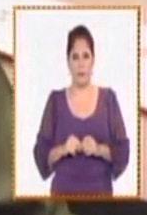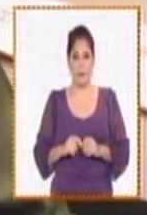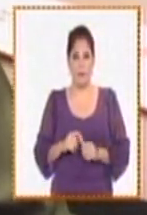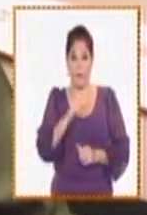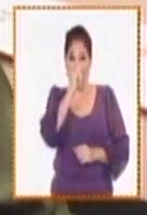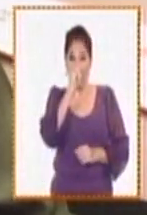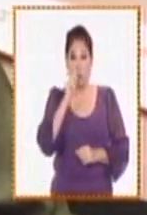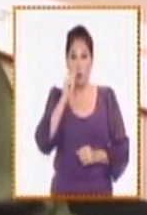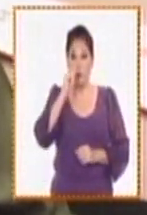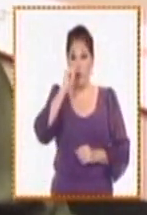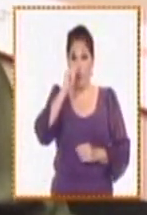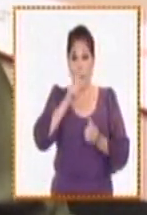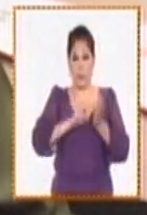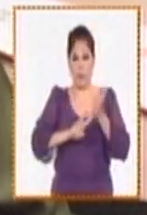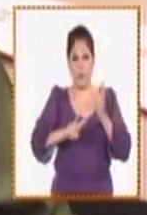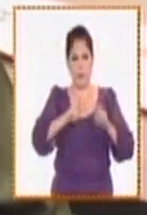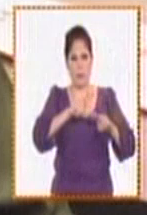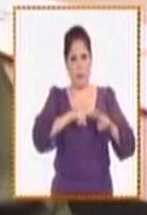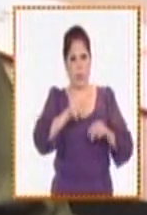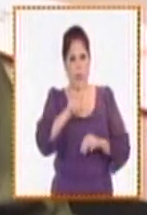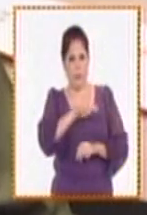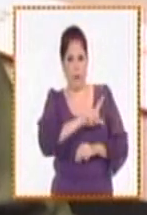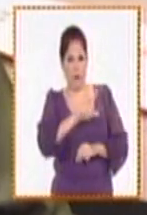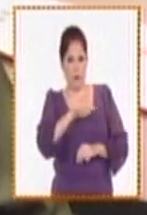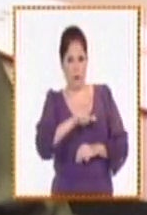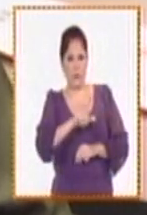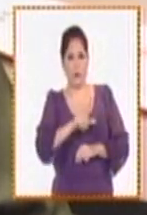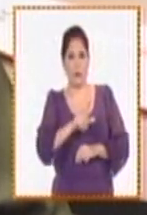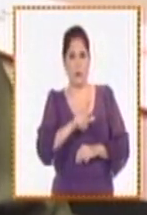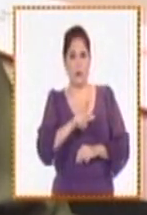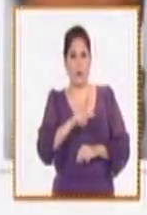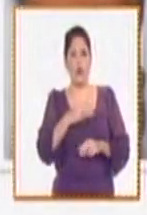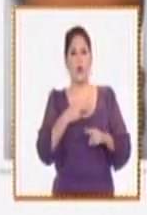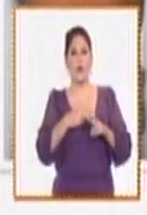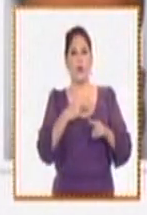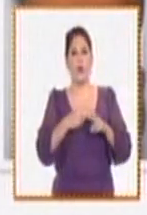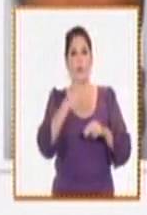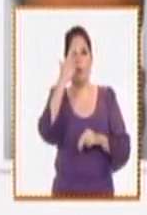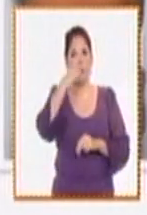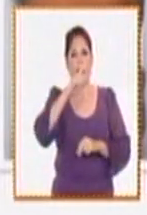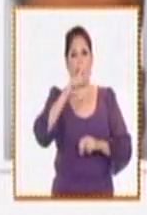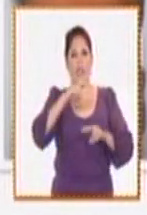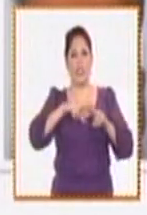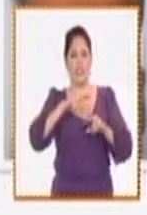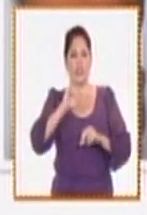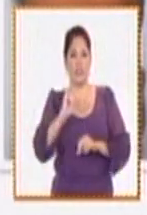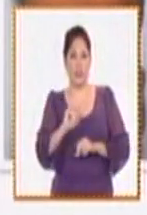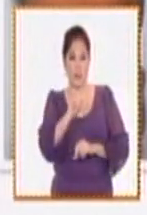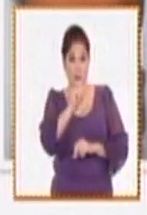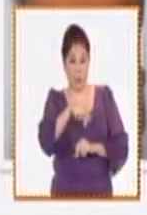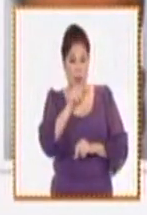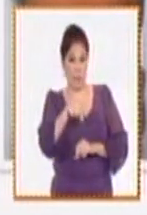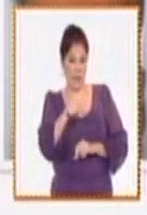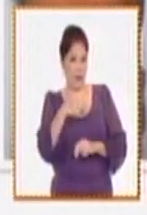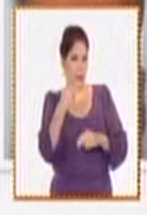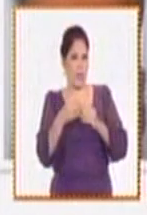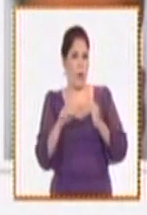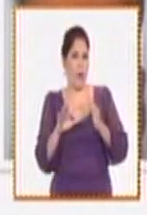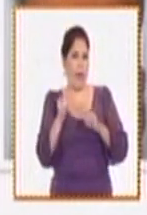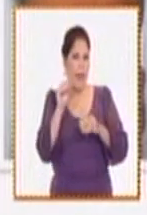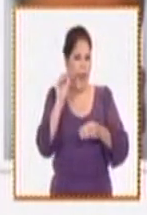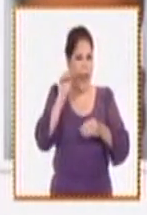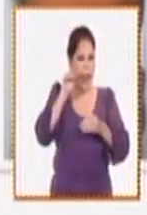en el litoral norte de la provincia de Holguín, de la droga conocida por Achí, elementos lograron escamotear